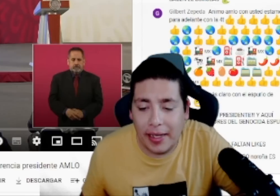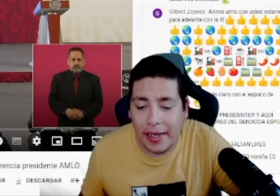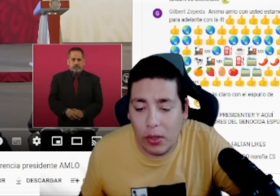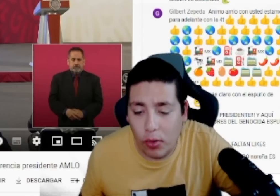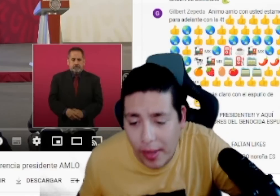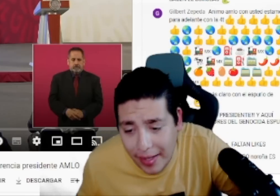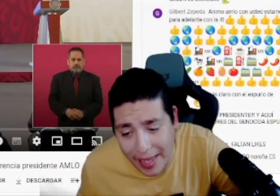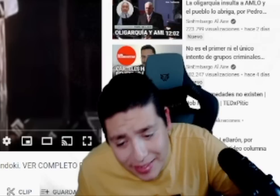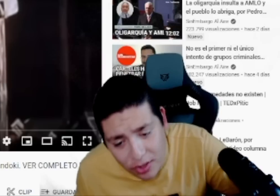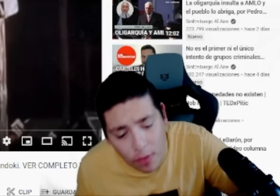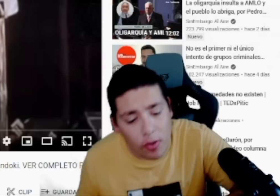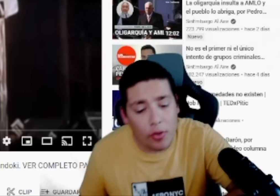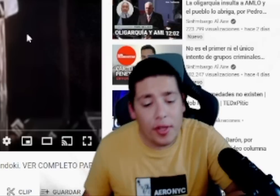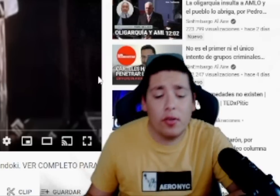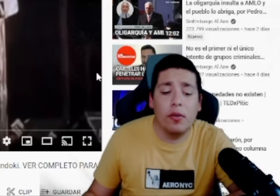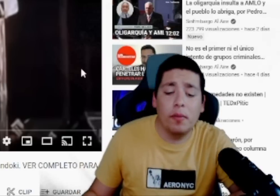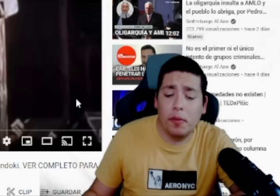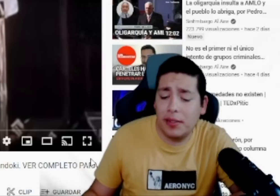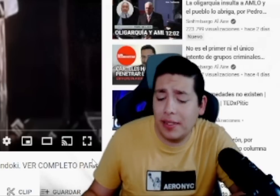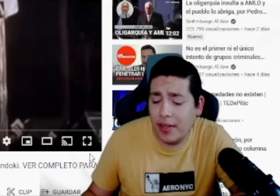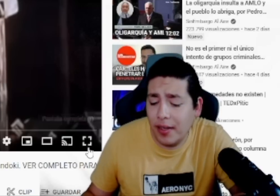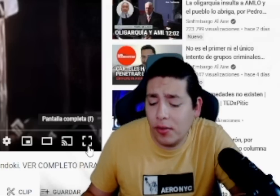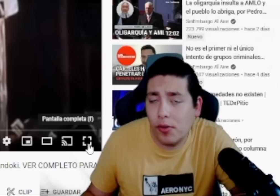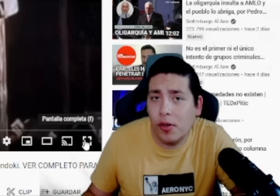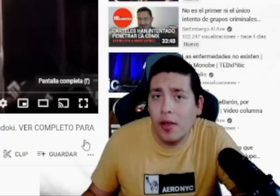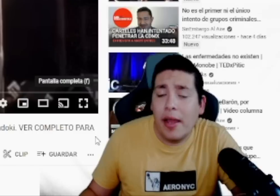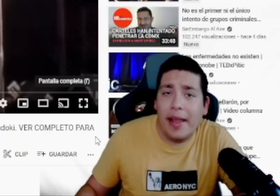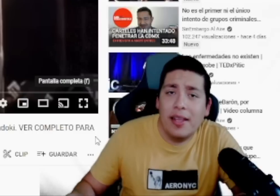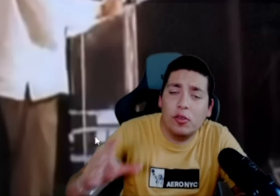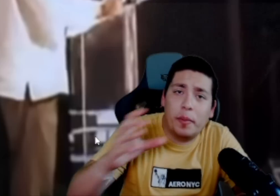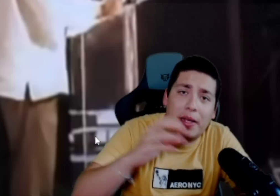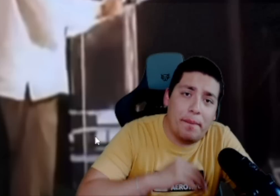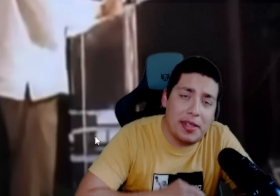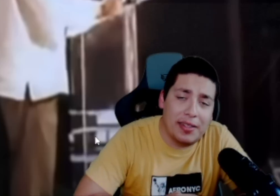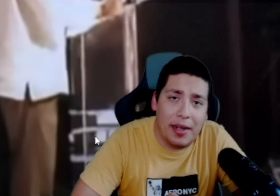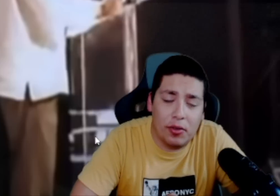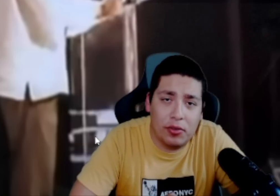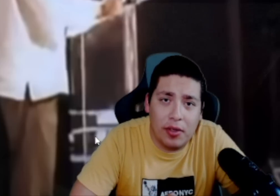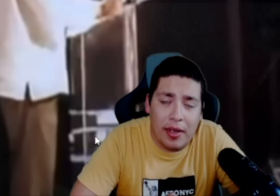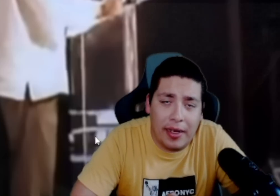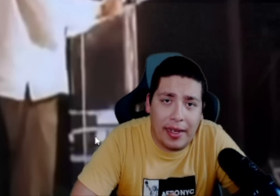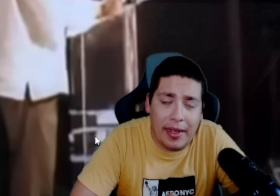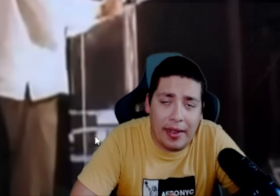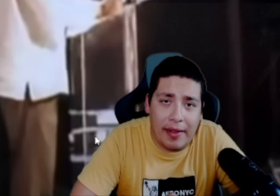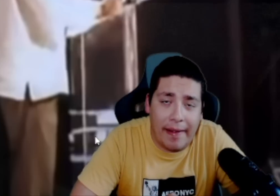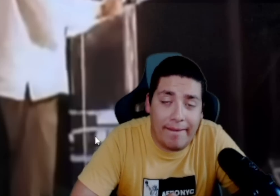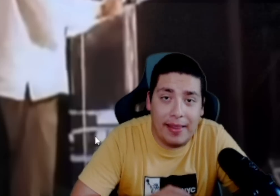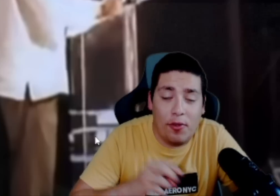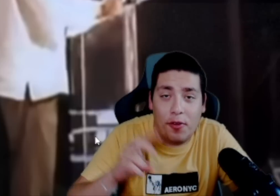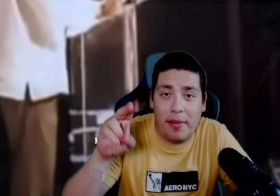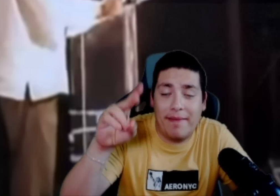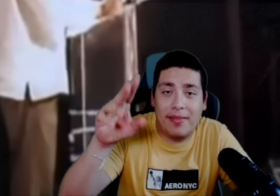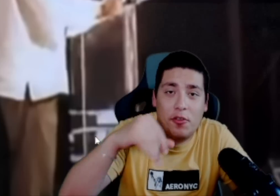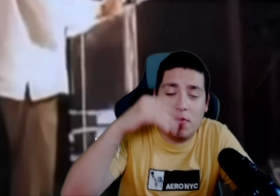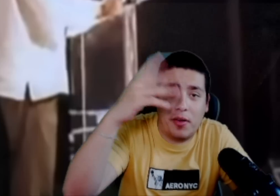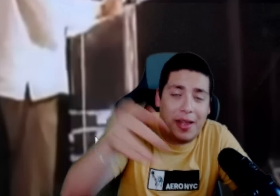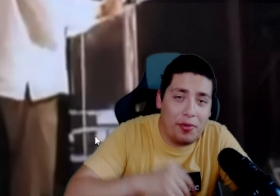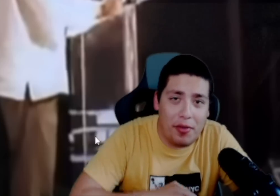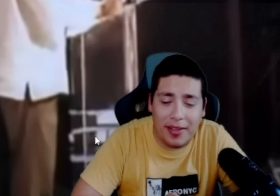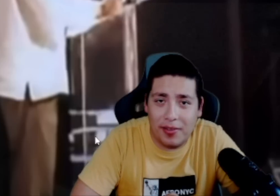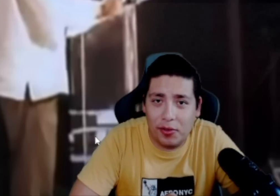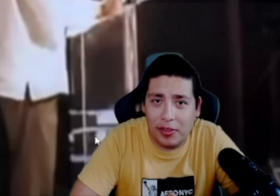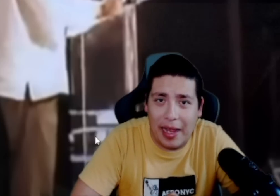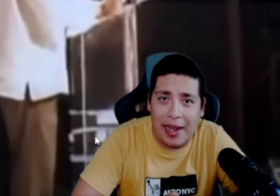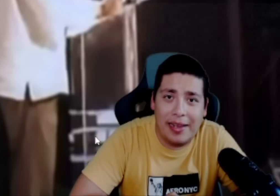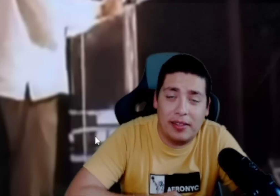de recordar. Y así como lo dijo, pues es cierto. Esos empresarios que anteriormente, como